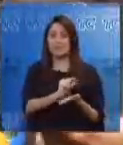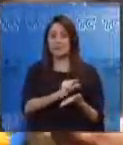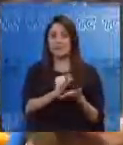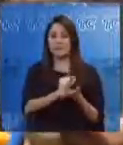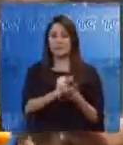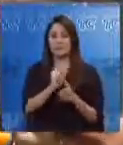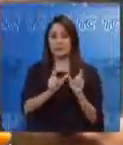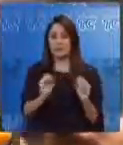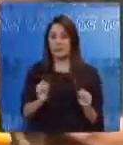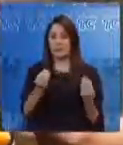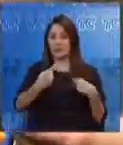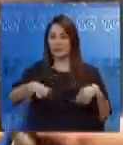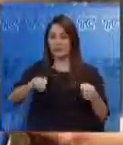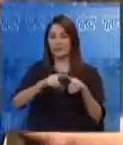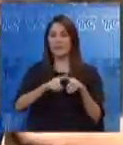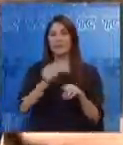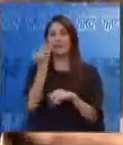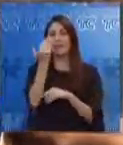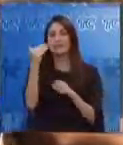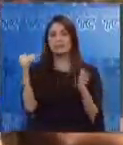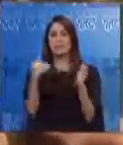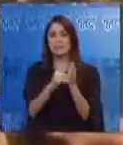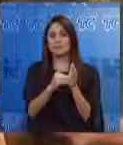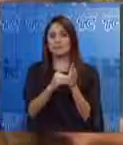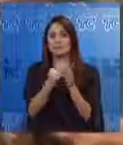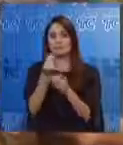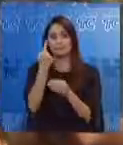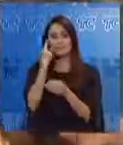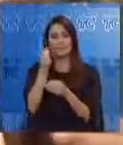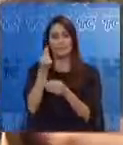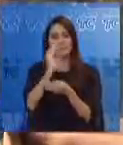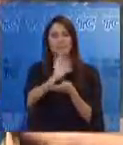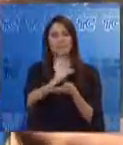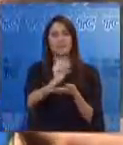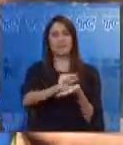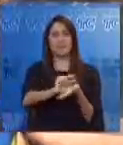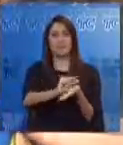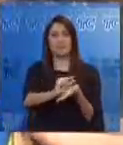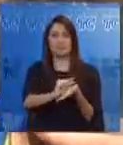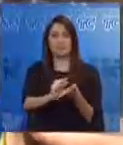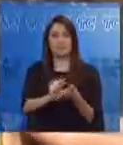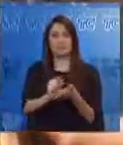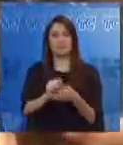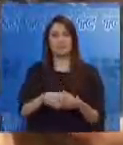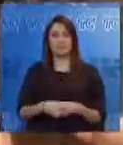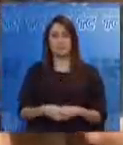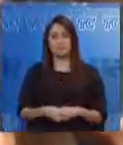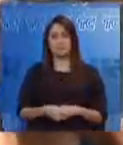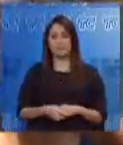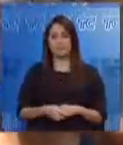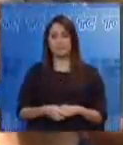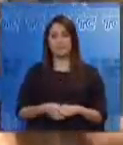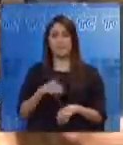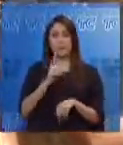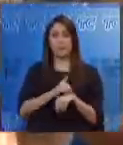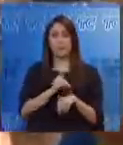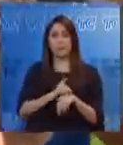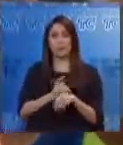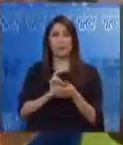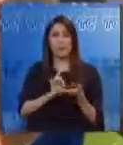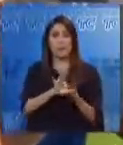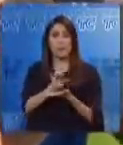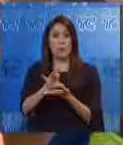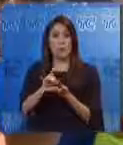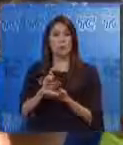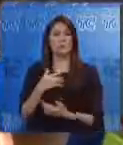emprendedores esto muy importante hasta 15.000 dólares para generar más fuentes de empleo más proteger el empleo no vamos a despedir médicos y maestros como